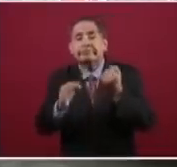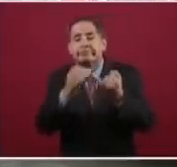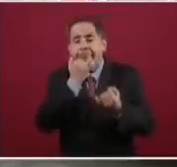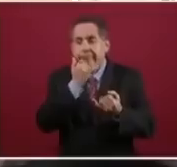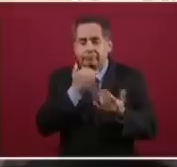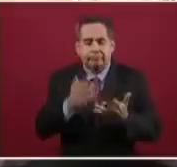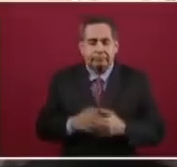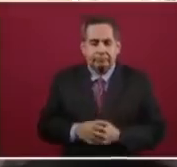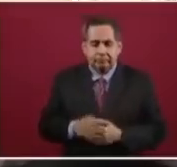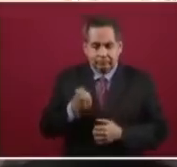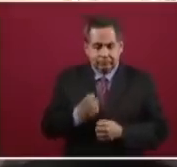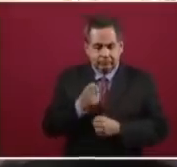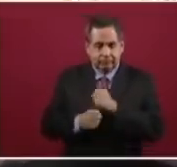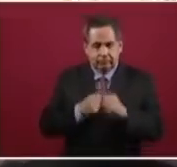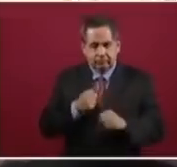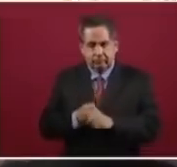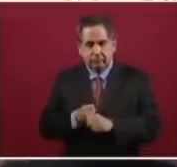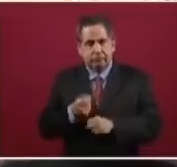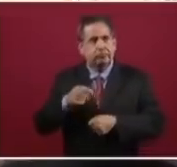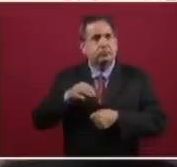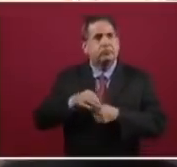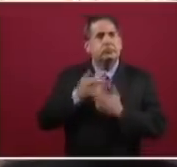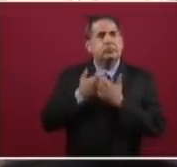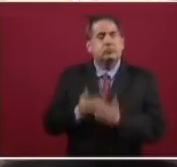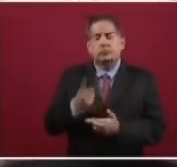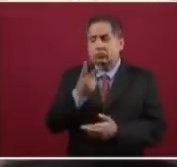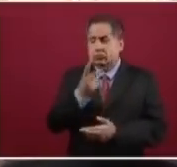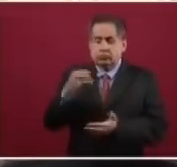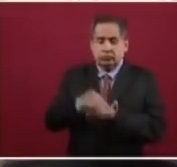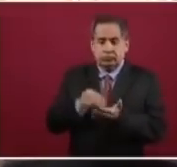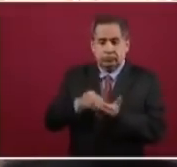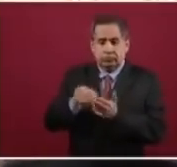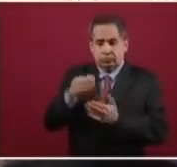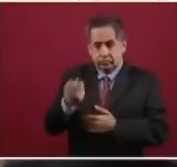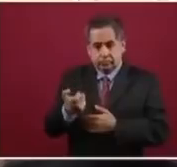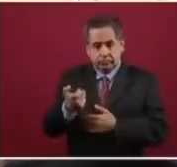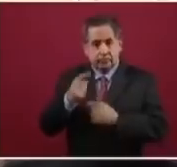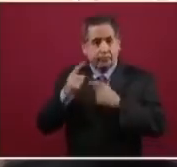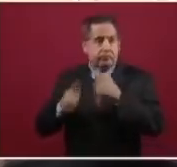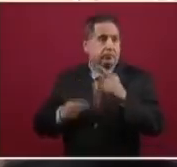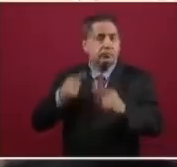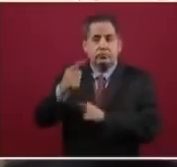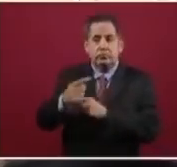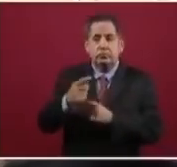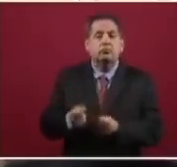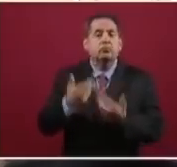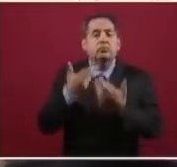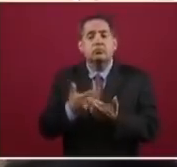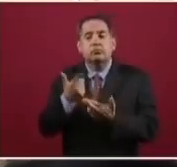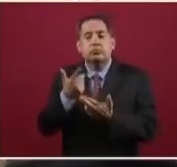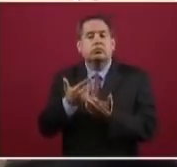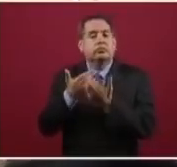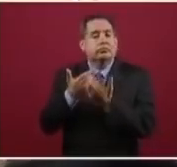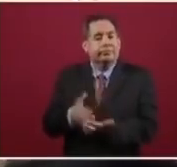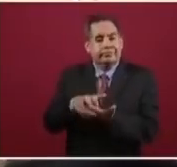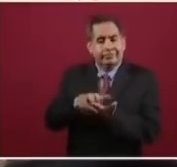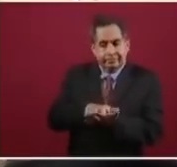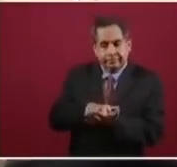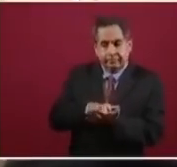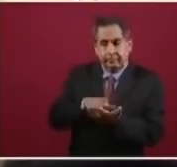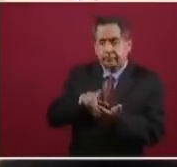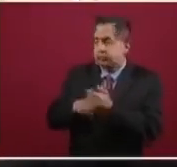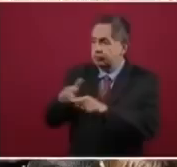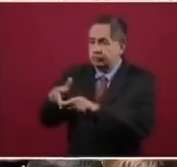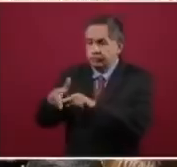para este año se planteaban ahorros de 200 mil millones de pesos para el siguiente año cuánto van a ser el ahorro y si hubo